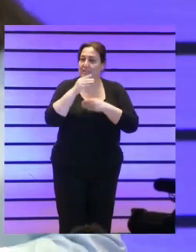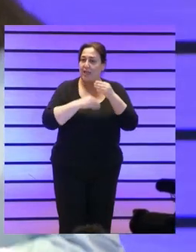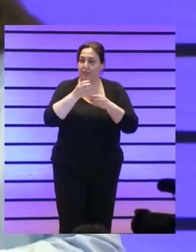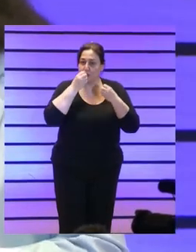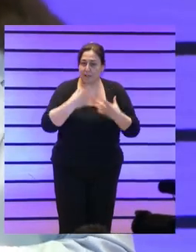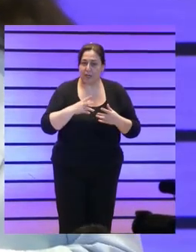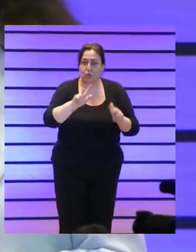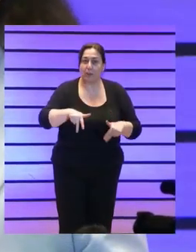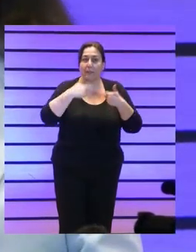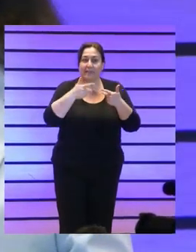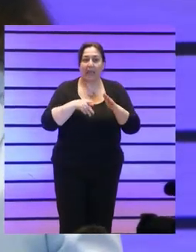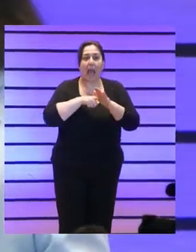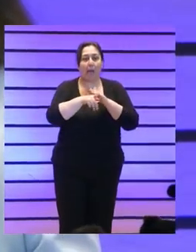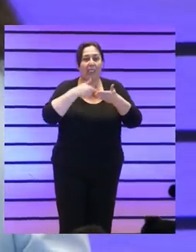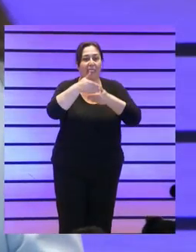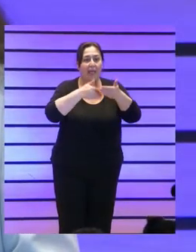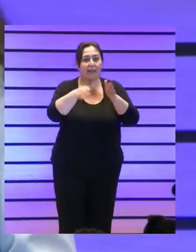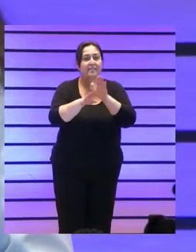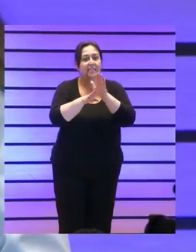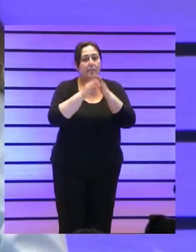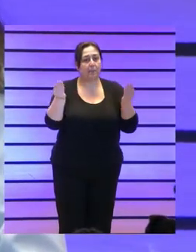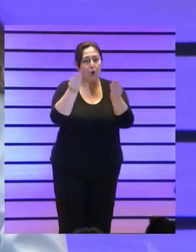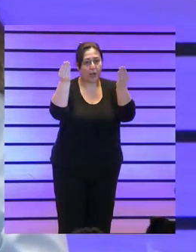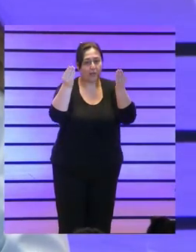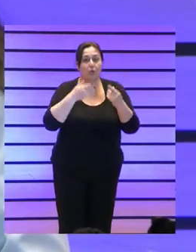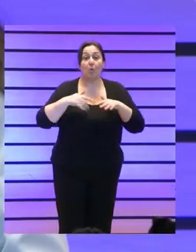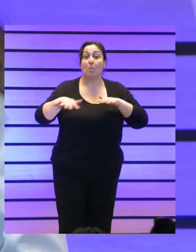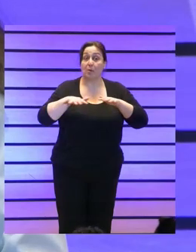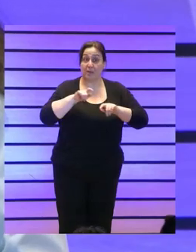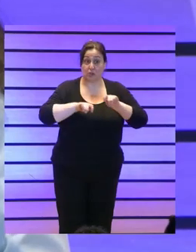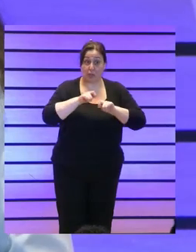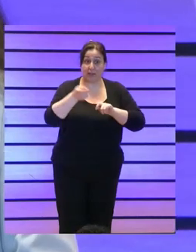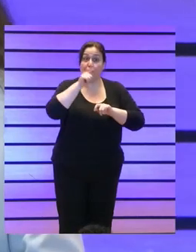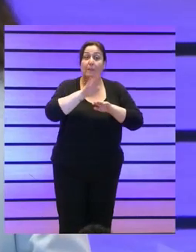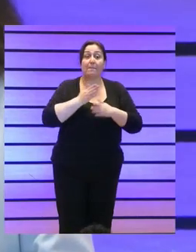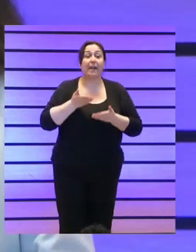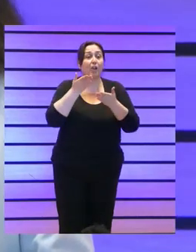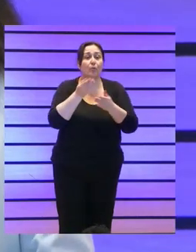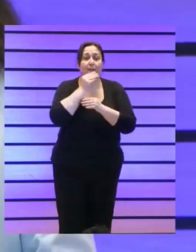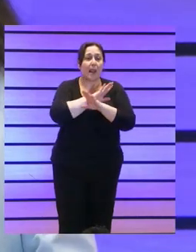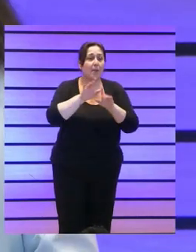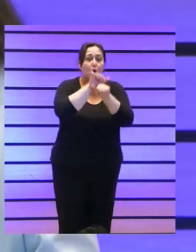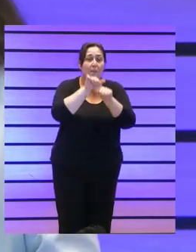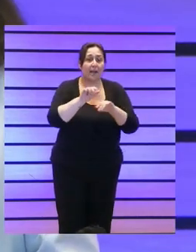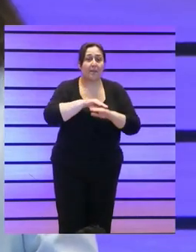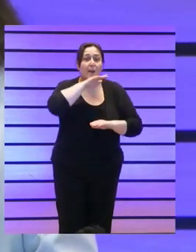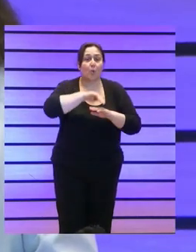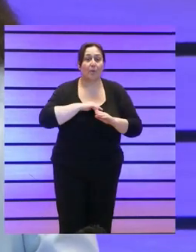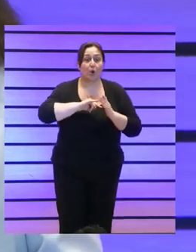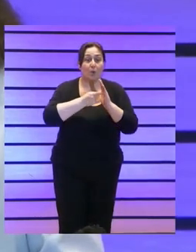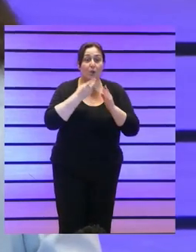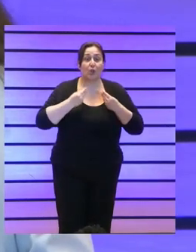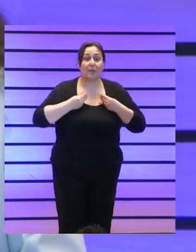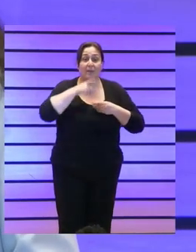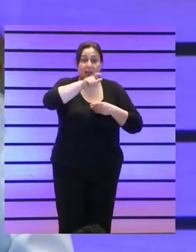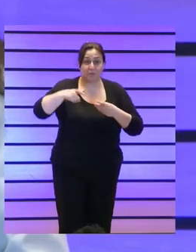permite avanzar para seguir mejorando como movimiento y sobre todo para ayudar de la mejor manera a cumplir con el proyecto de vida de